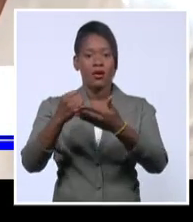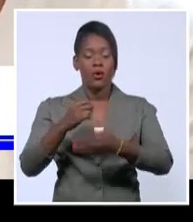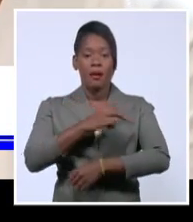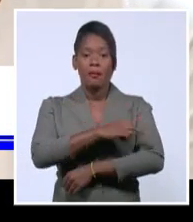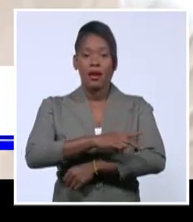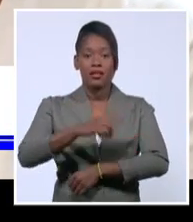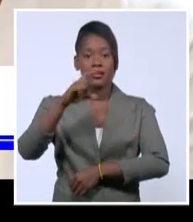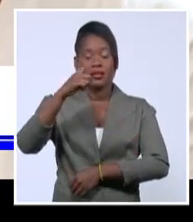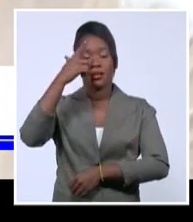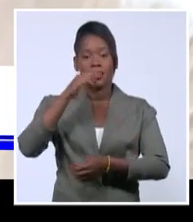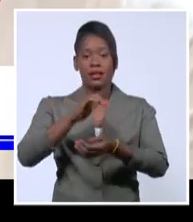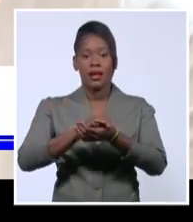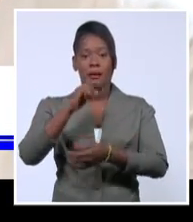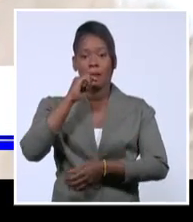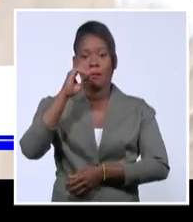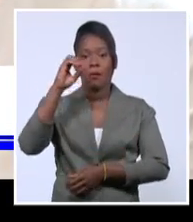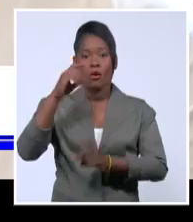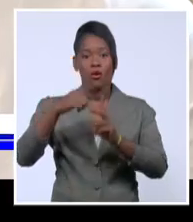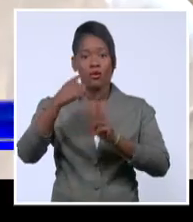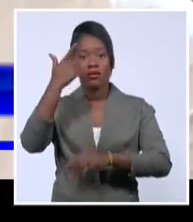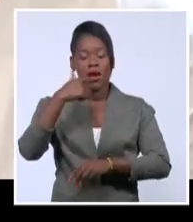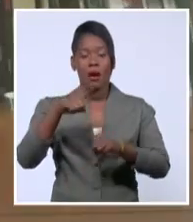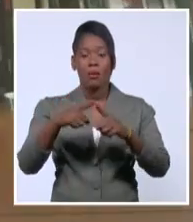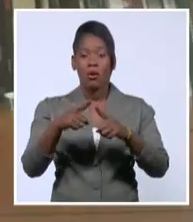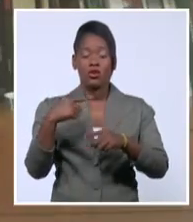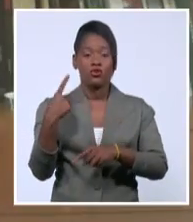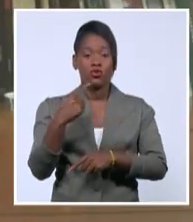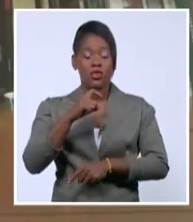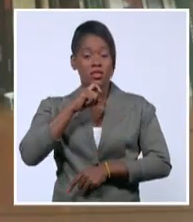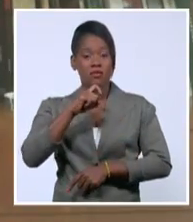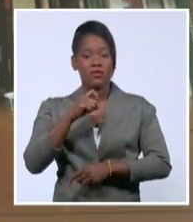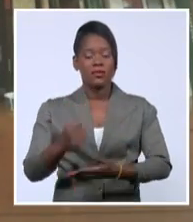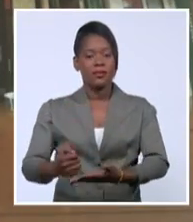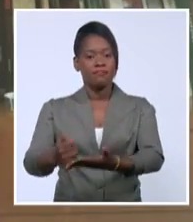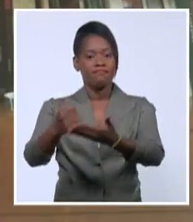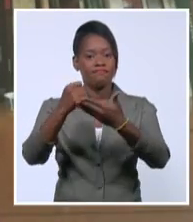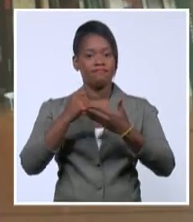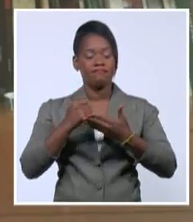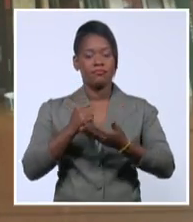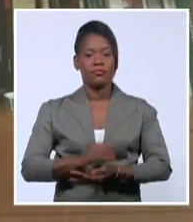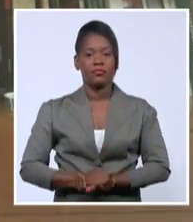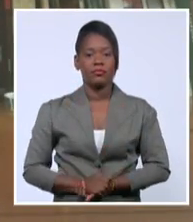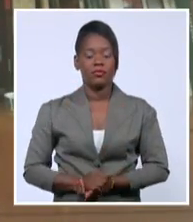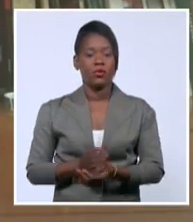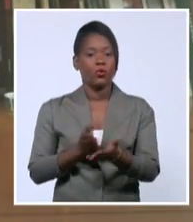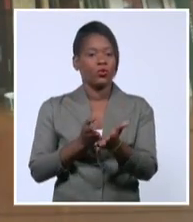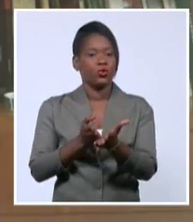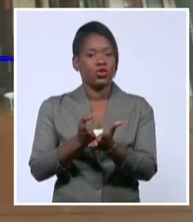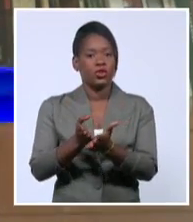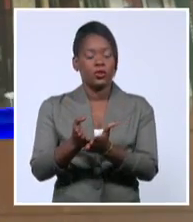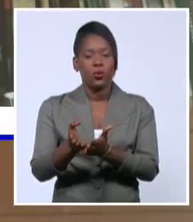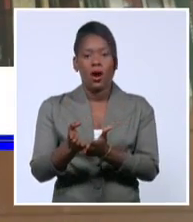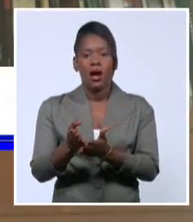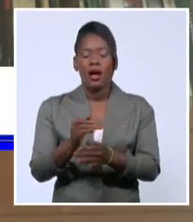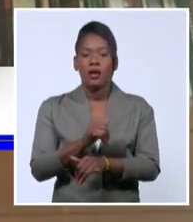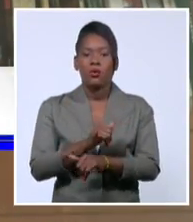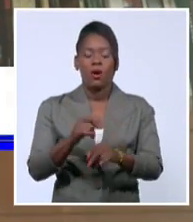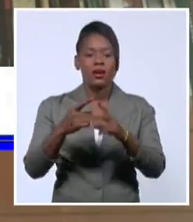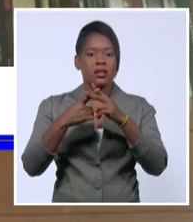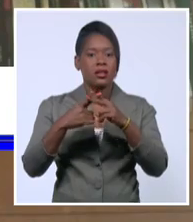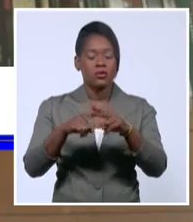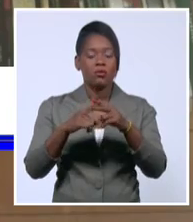pueblo en momentos difíciles. Construir estas salidas bajo los principios de